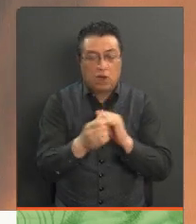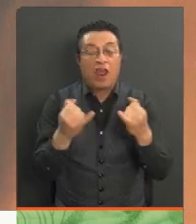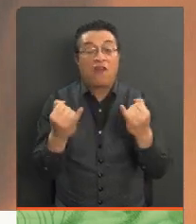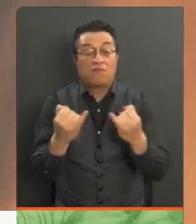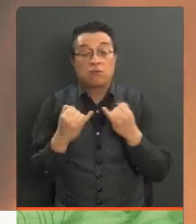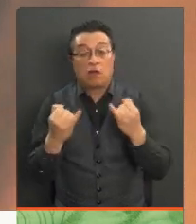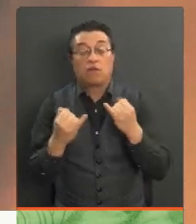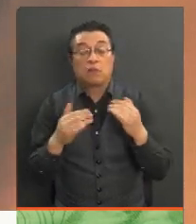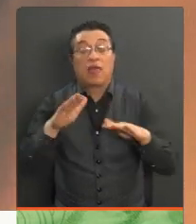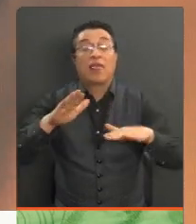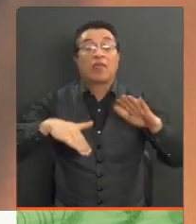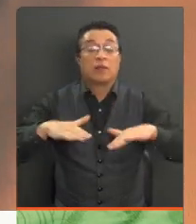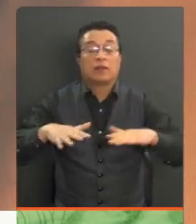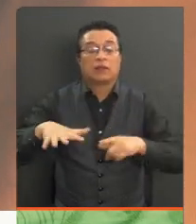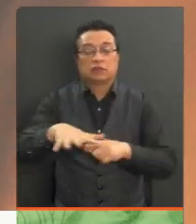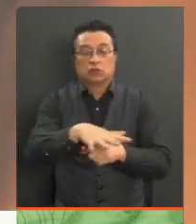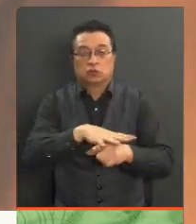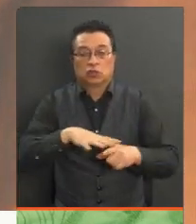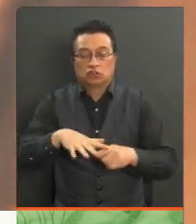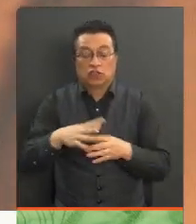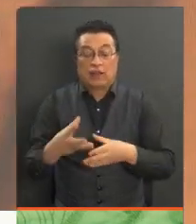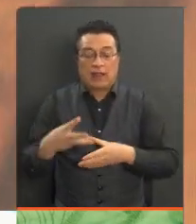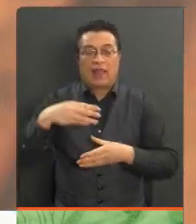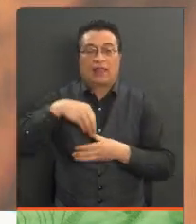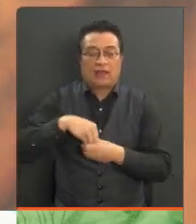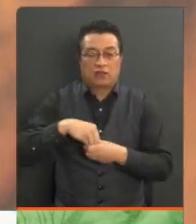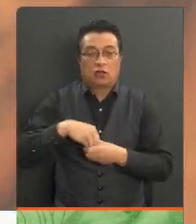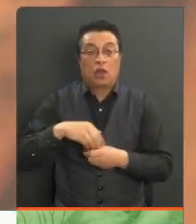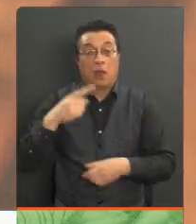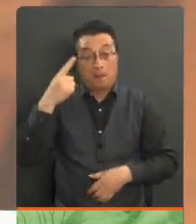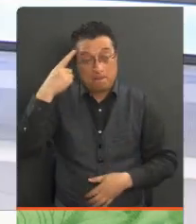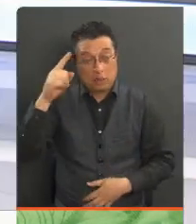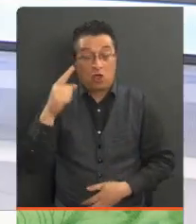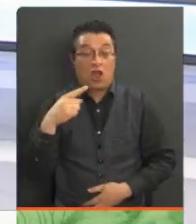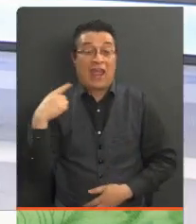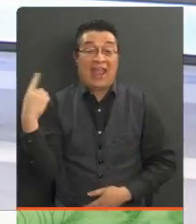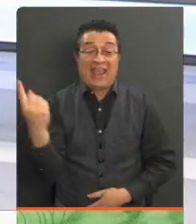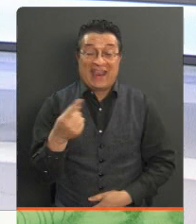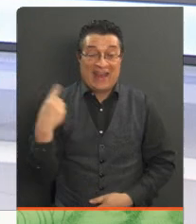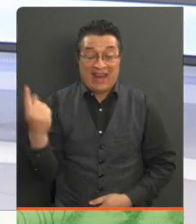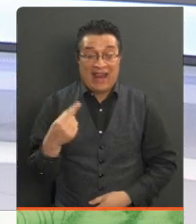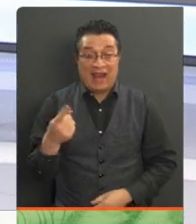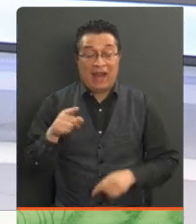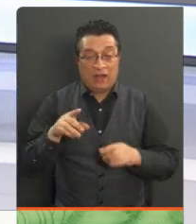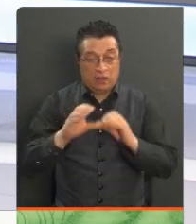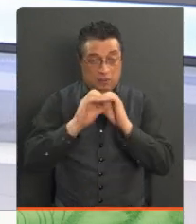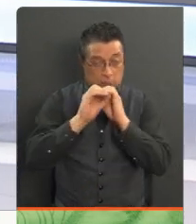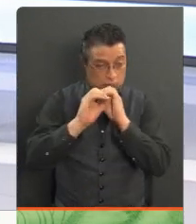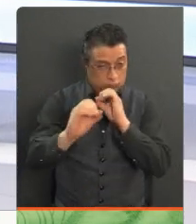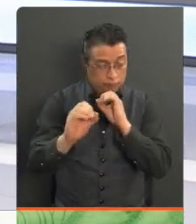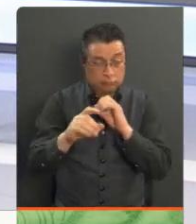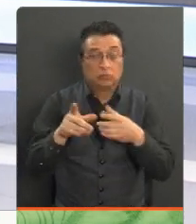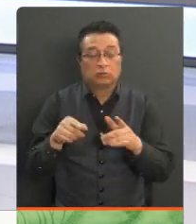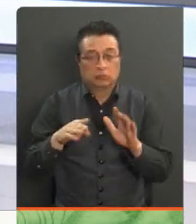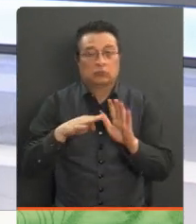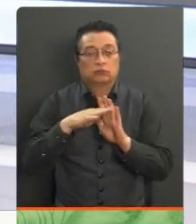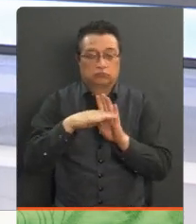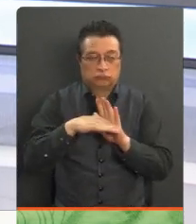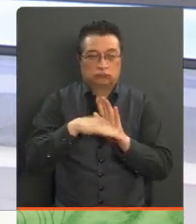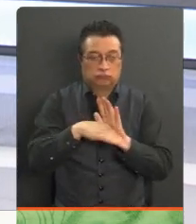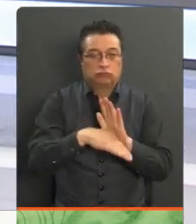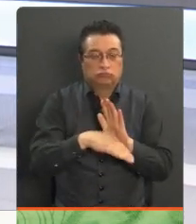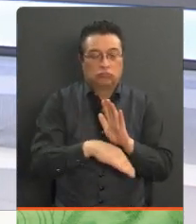las condiciones que hayan externas e internas, pero en general el panorama, las proyecciones que hay van hacia la baja en cuanto